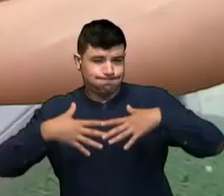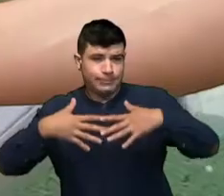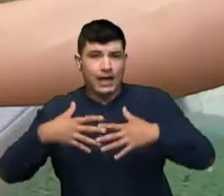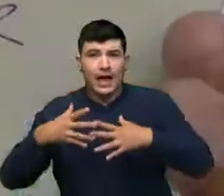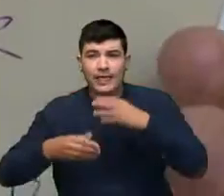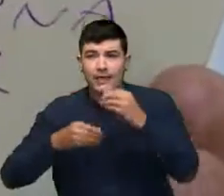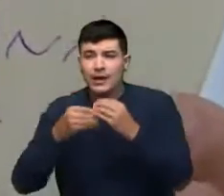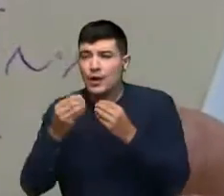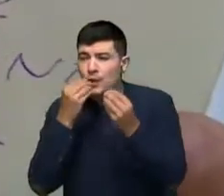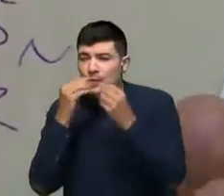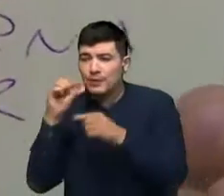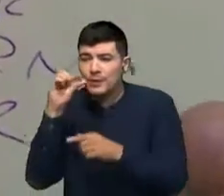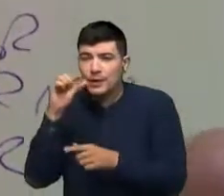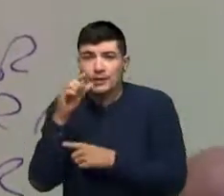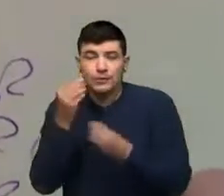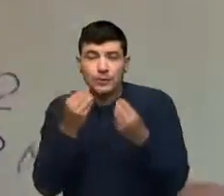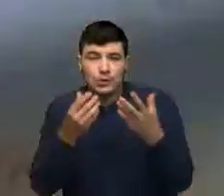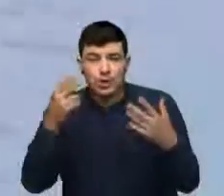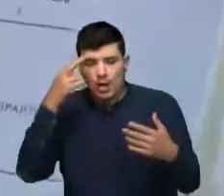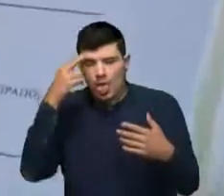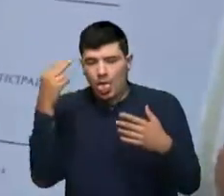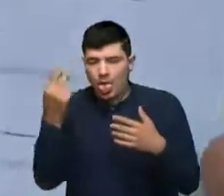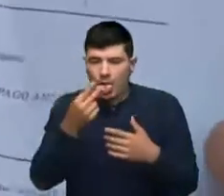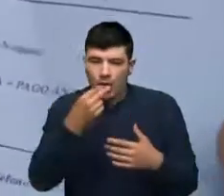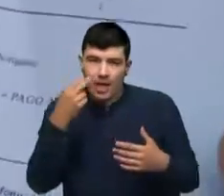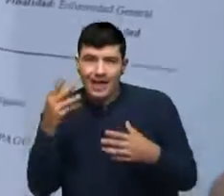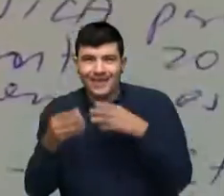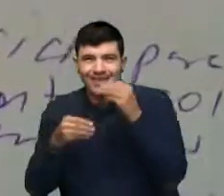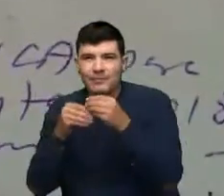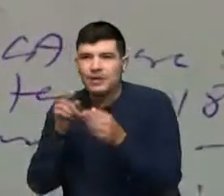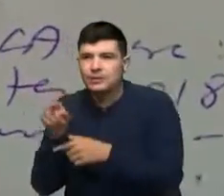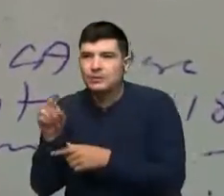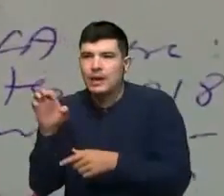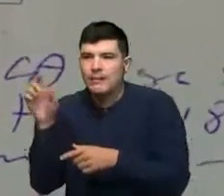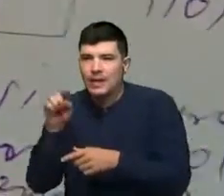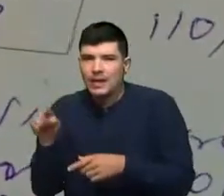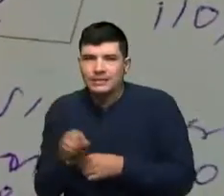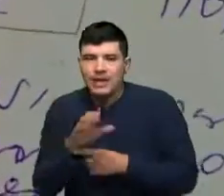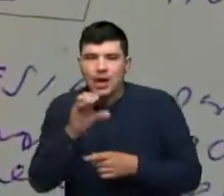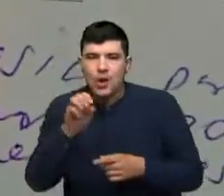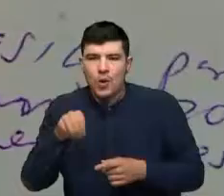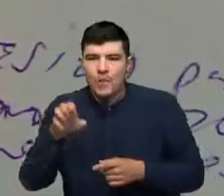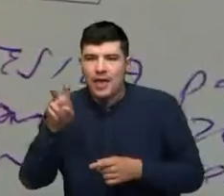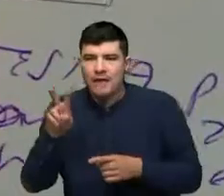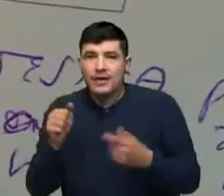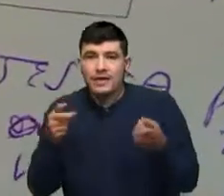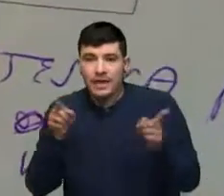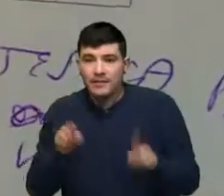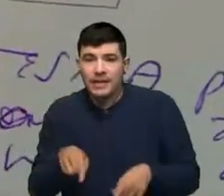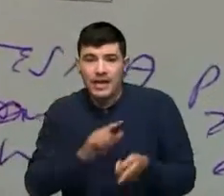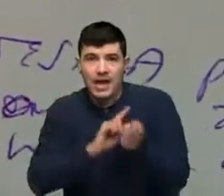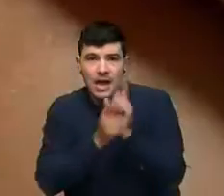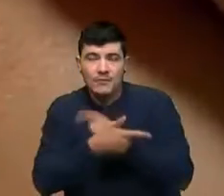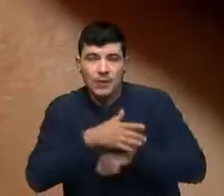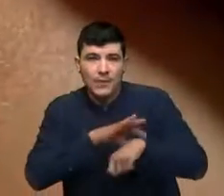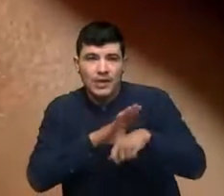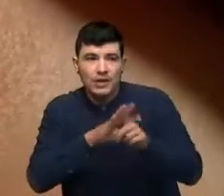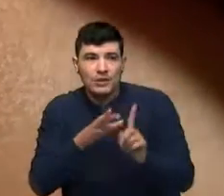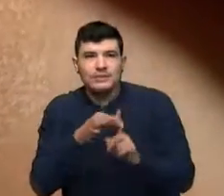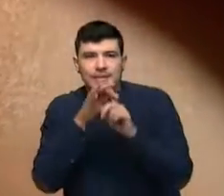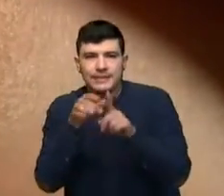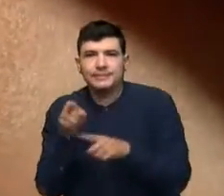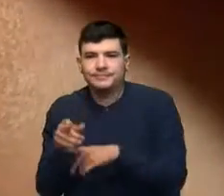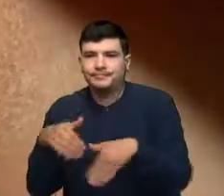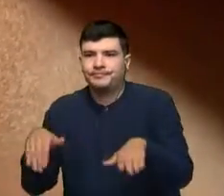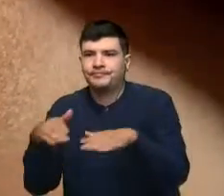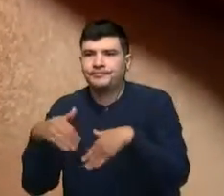mucho mareo. El problema de la falta de convenios de su EPS Comeva y el cambio de especialistas tienen en el limbo el examen que ayudaría